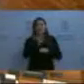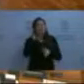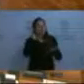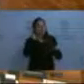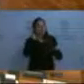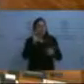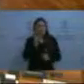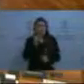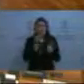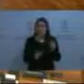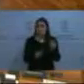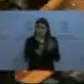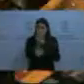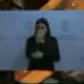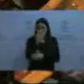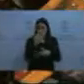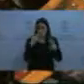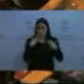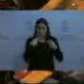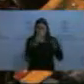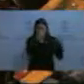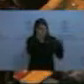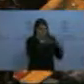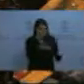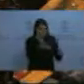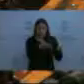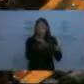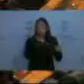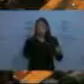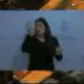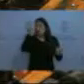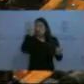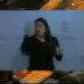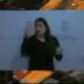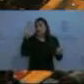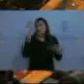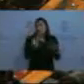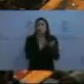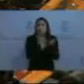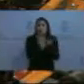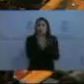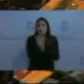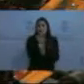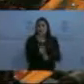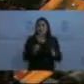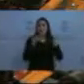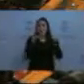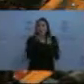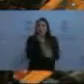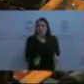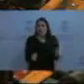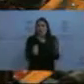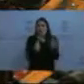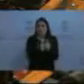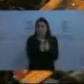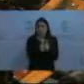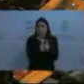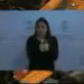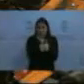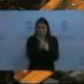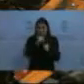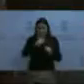Pues buenos días, diputado. Creo que el servicio de atención a la dependencia